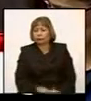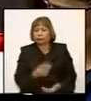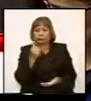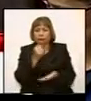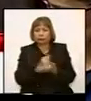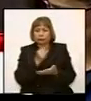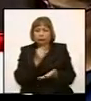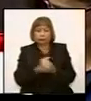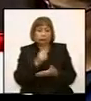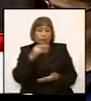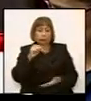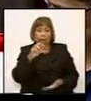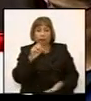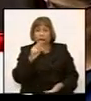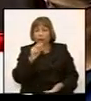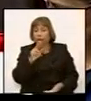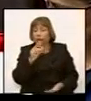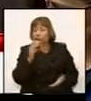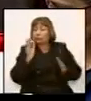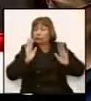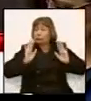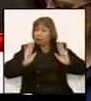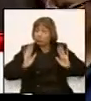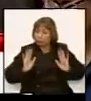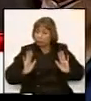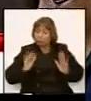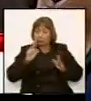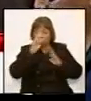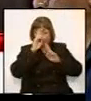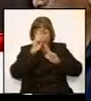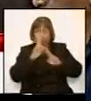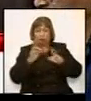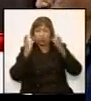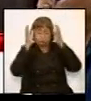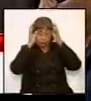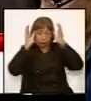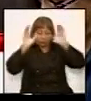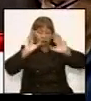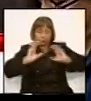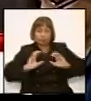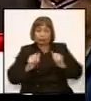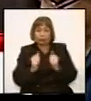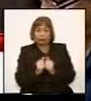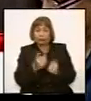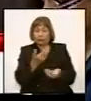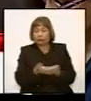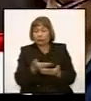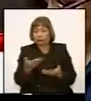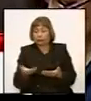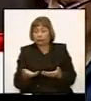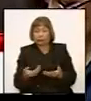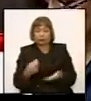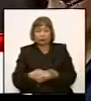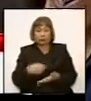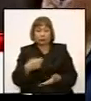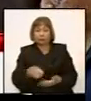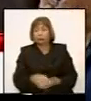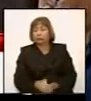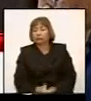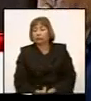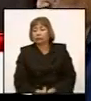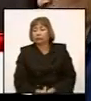notaría, salvo respetando los acuerdos de ambas partes, tanto el que arrienda y el arrendador